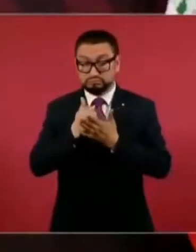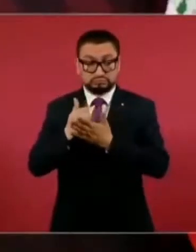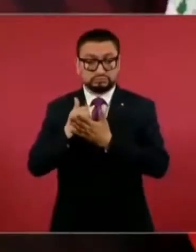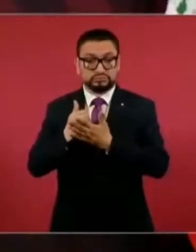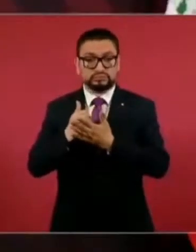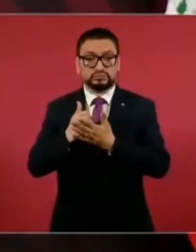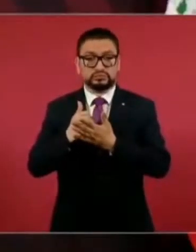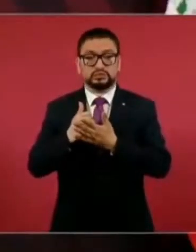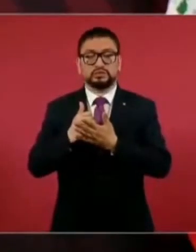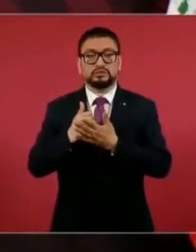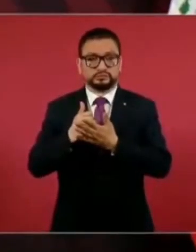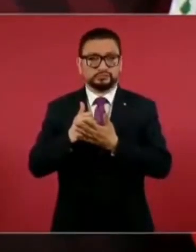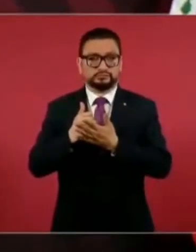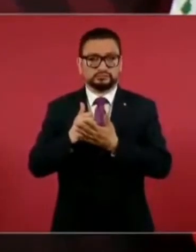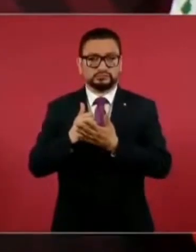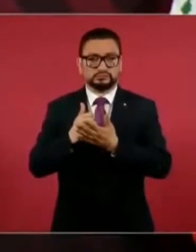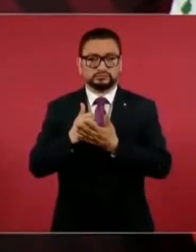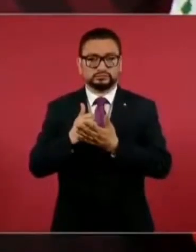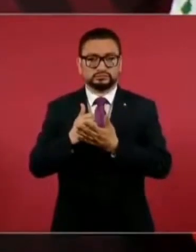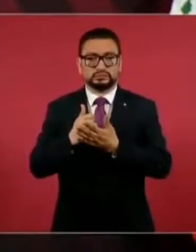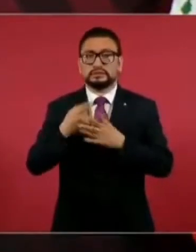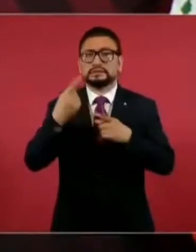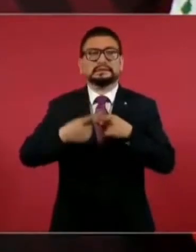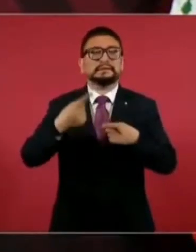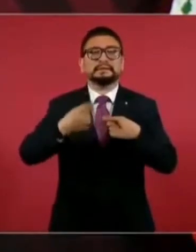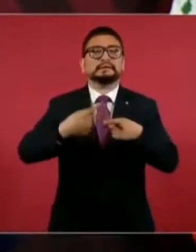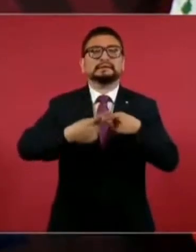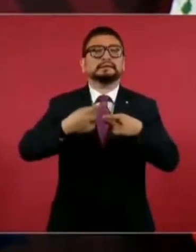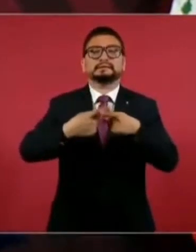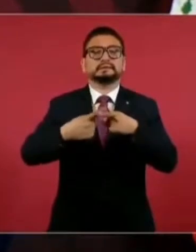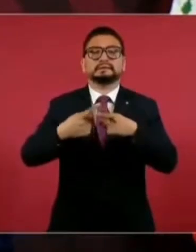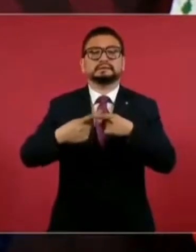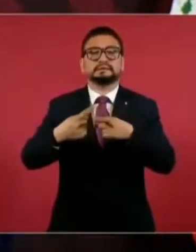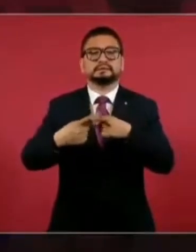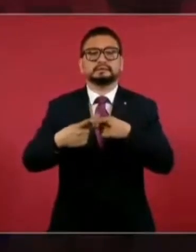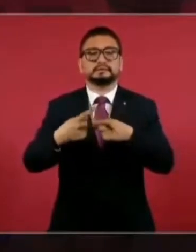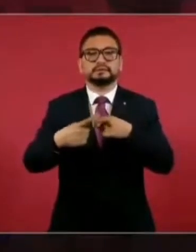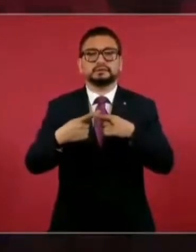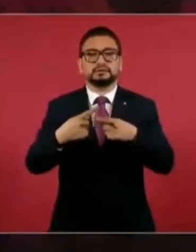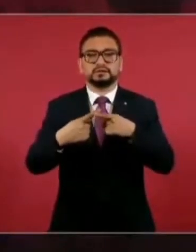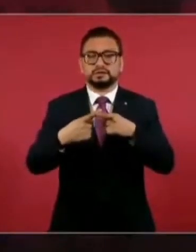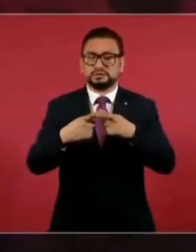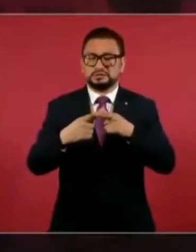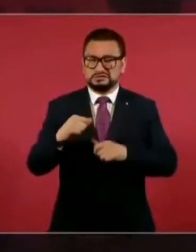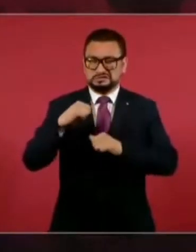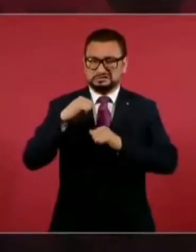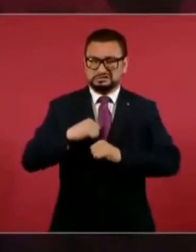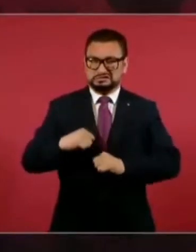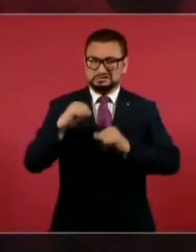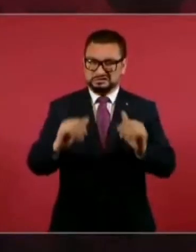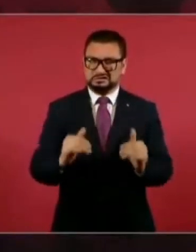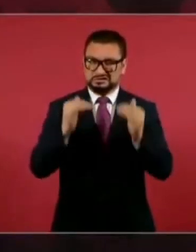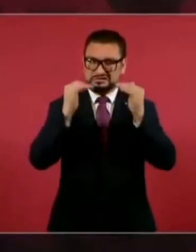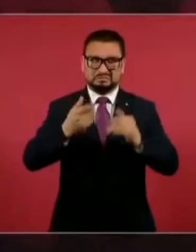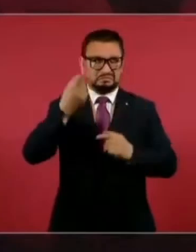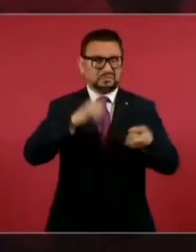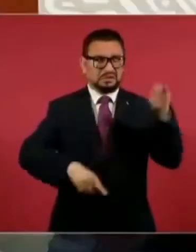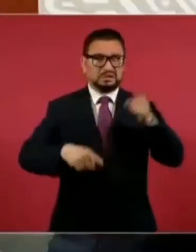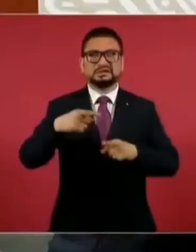al prójimo. ¿Quién es el soberano? ¿Quién manda?